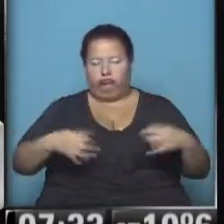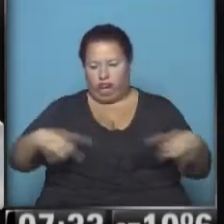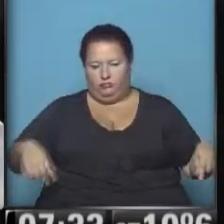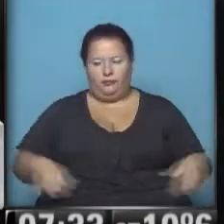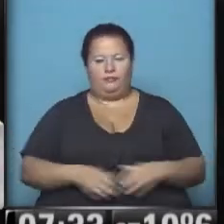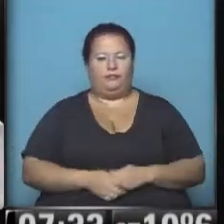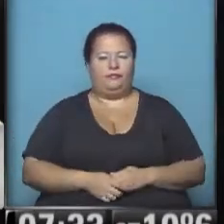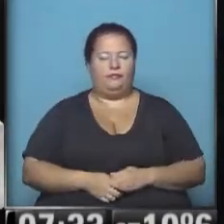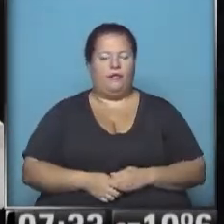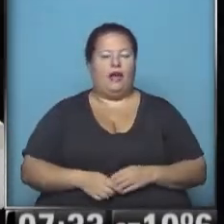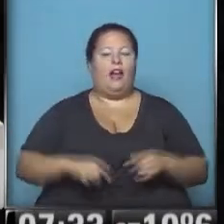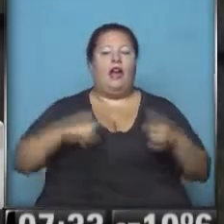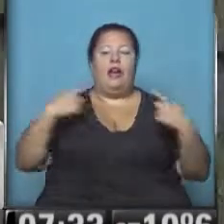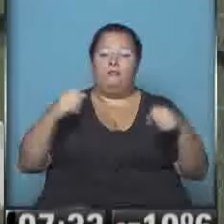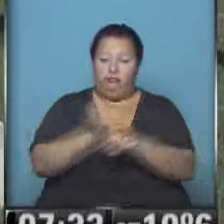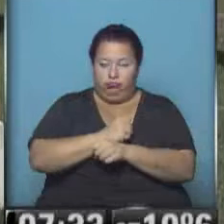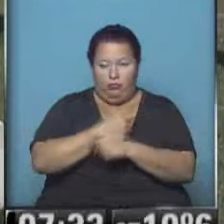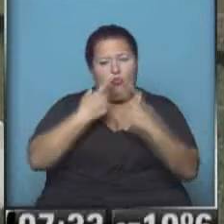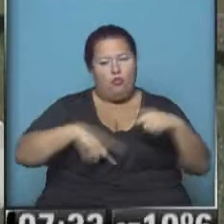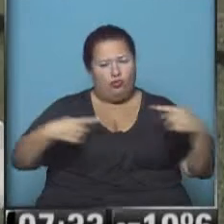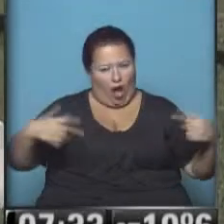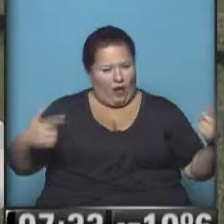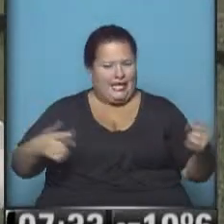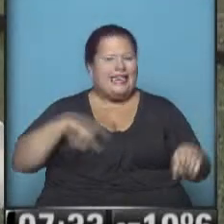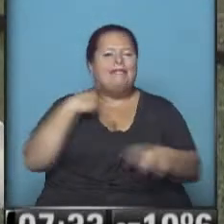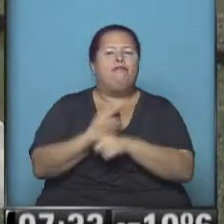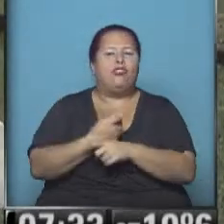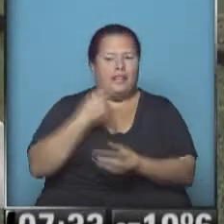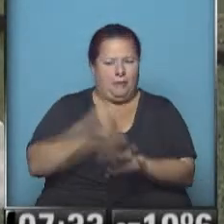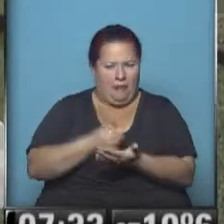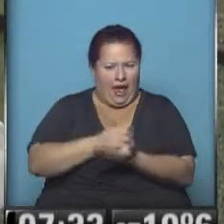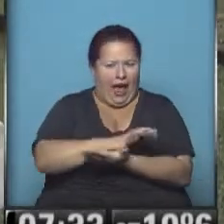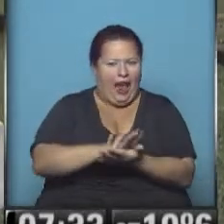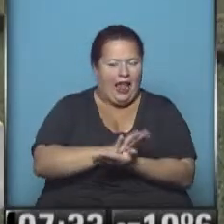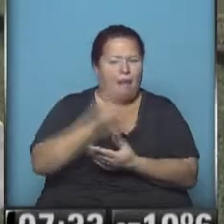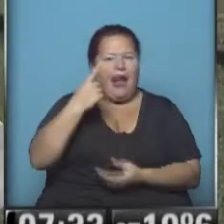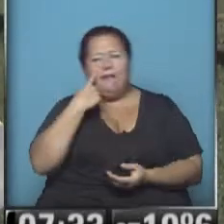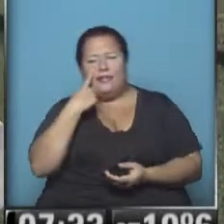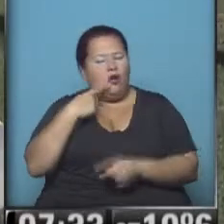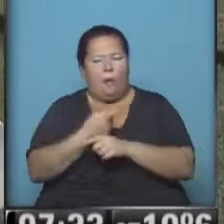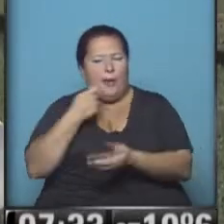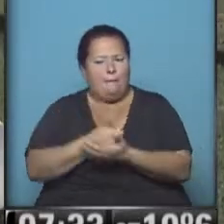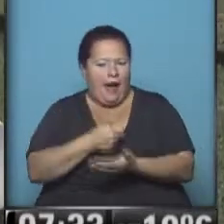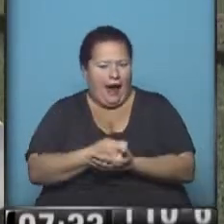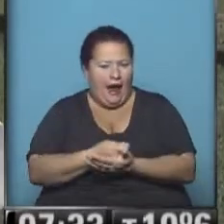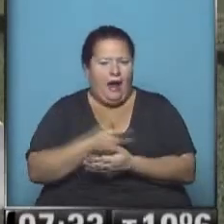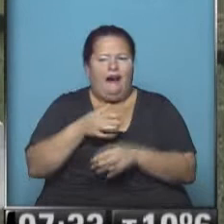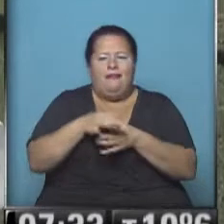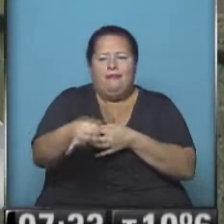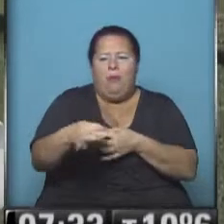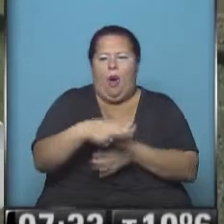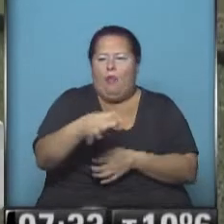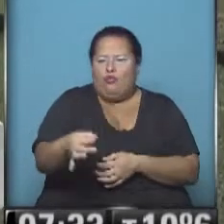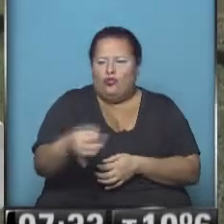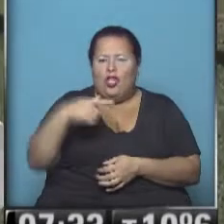los daños son cuantiosos e imposibles de solventar para el municipio de una pequeña comunidad